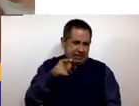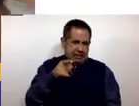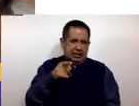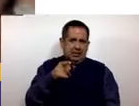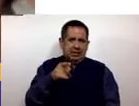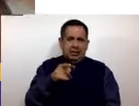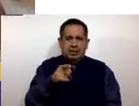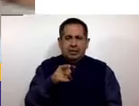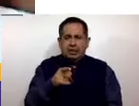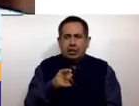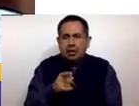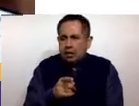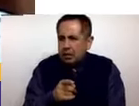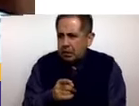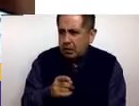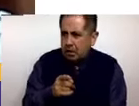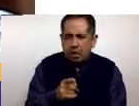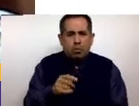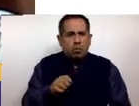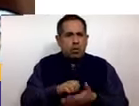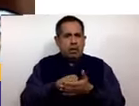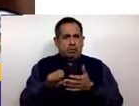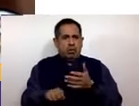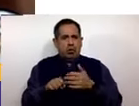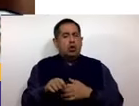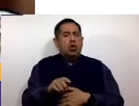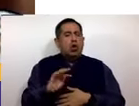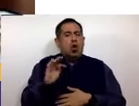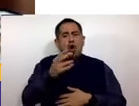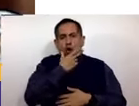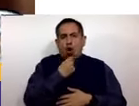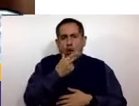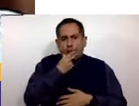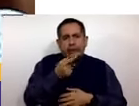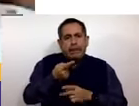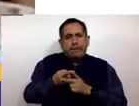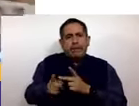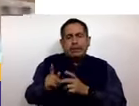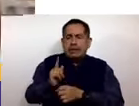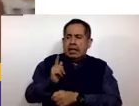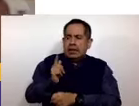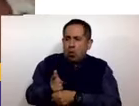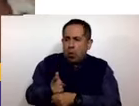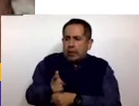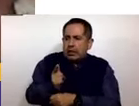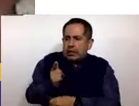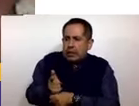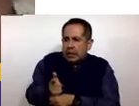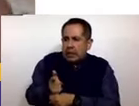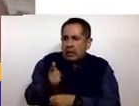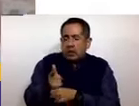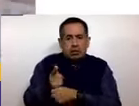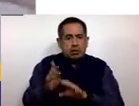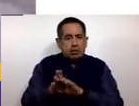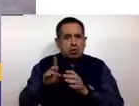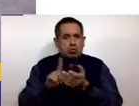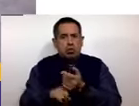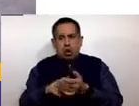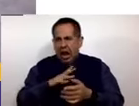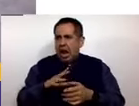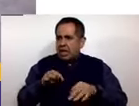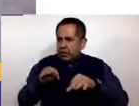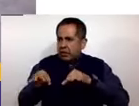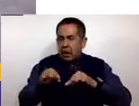que lo que estás tú diciendo, por ejemplo, es los hombres ya se están dando cuenta que existe un trabajo